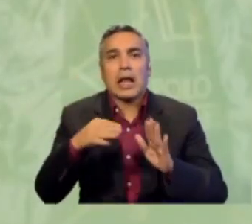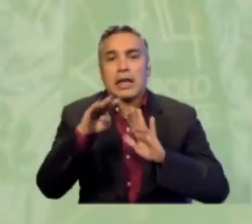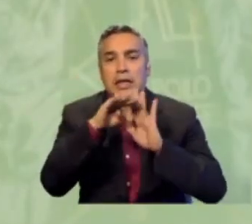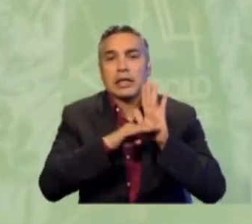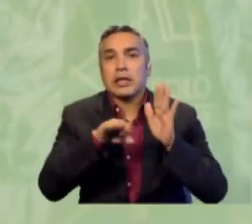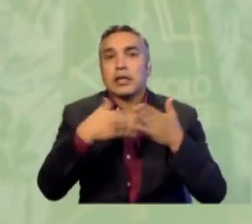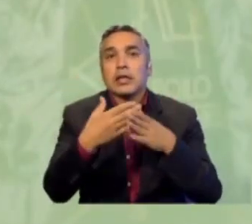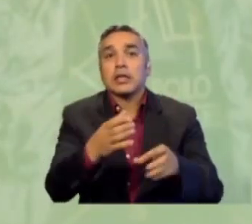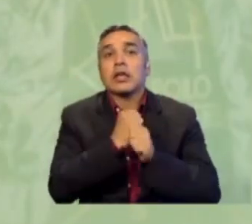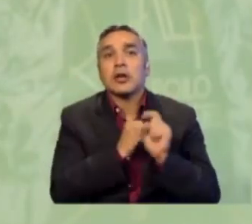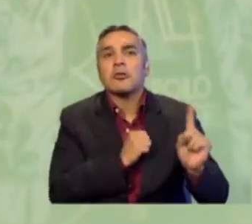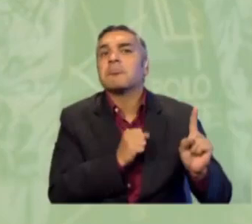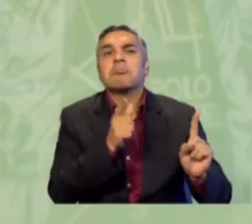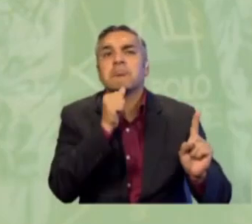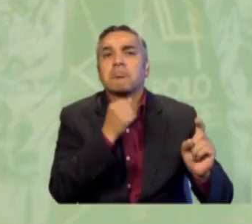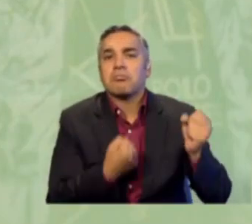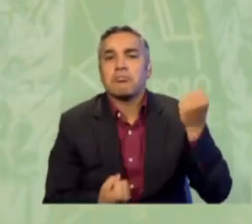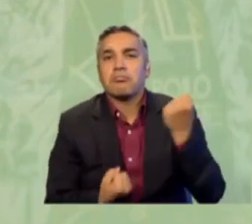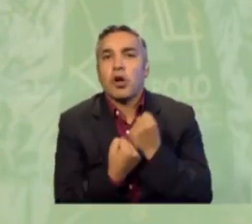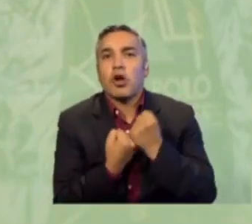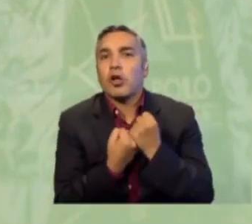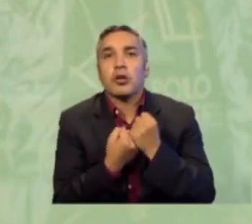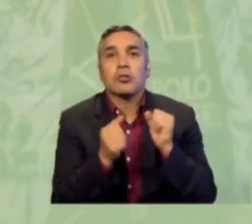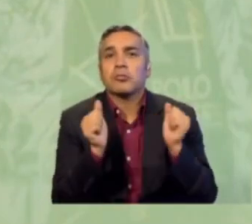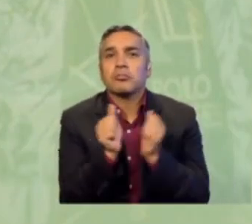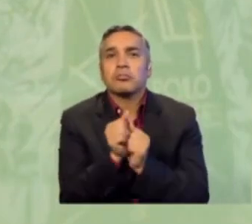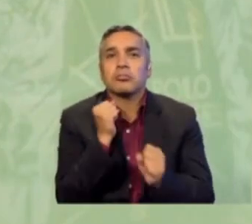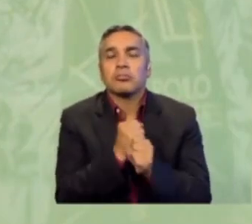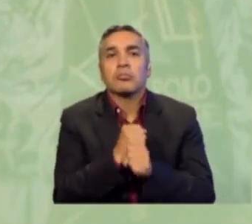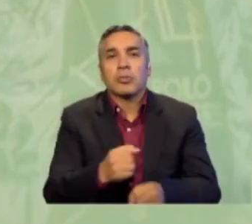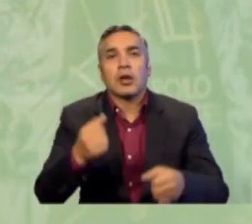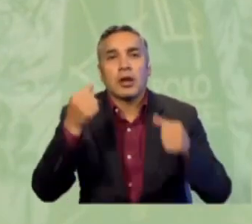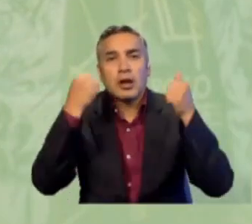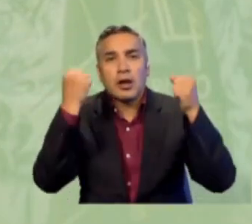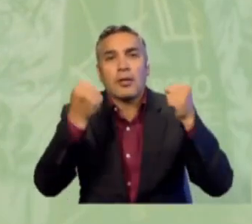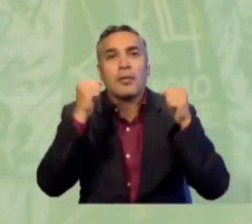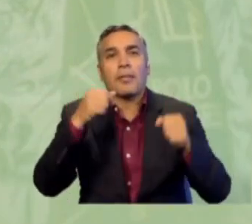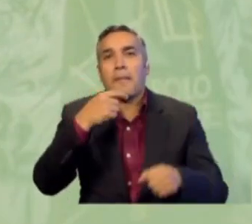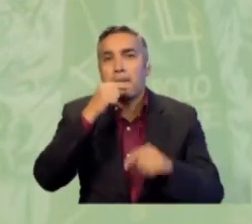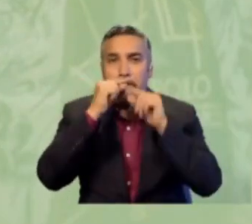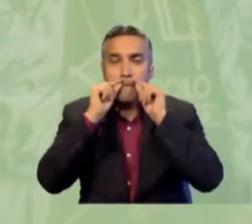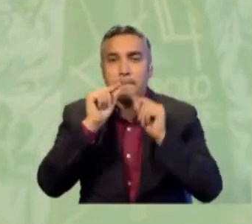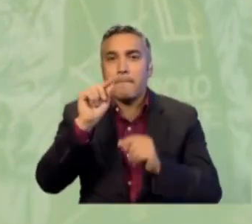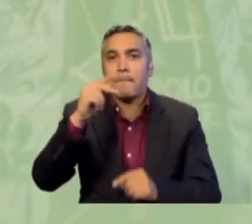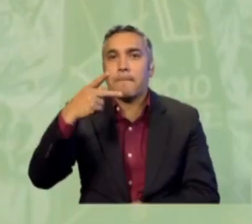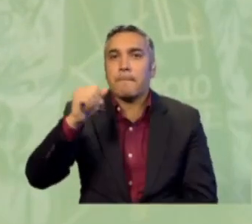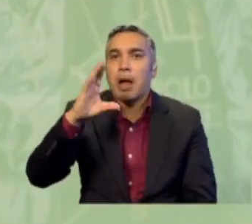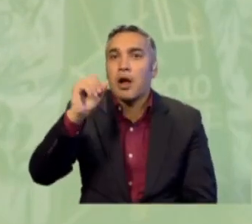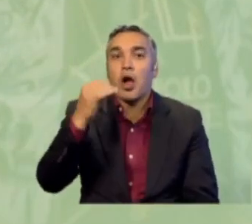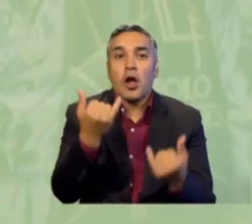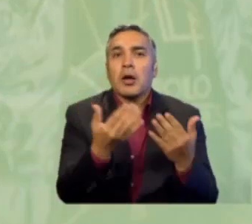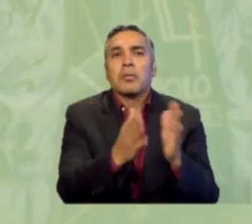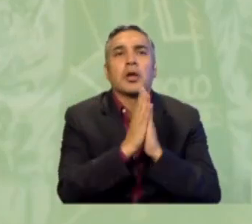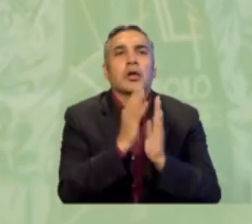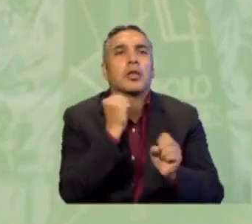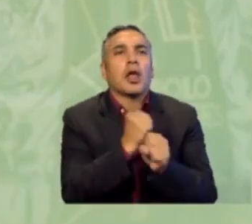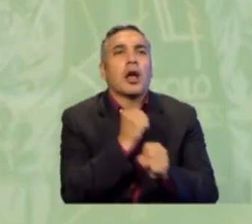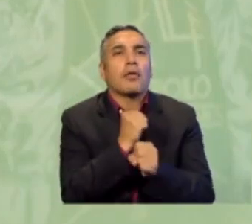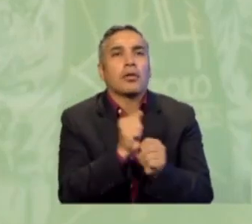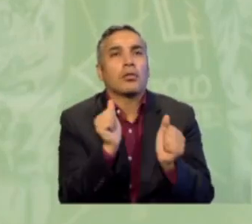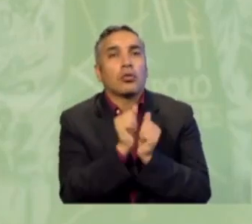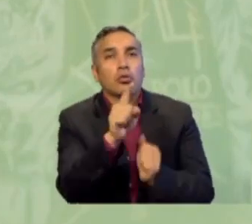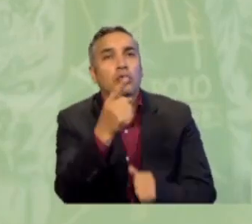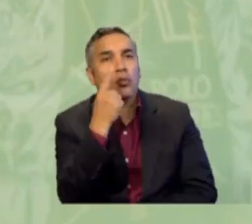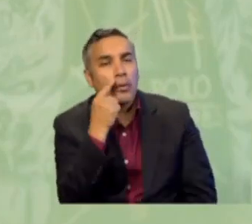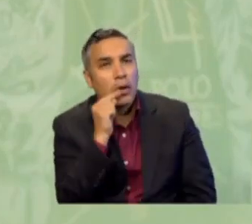otros policías metropolitanos que participaron activamente en la campaña de Paco Moncayo y ahora están como pirañas pidiendo puestos con tu